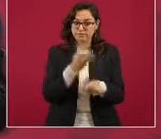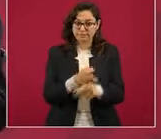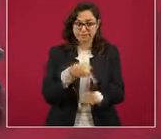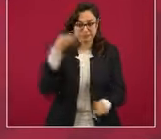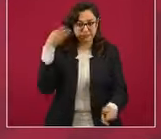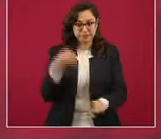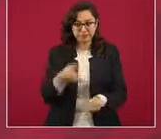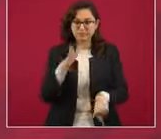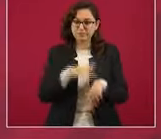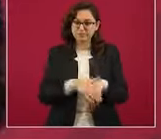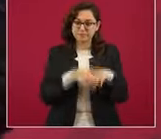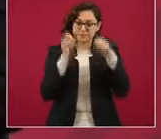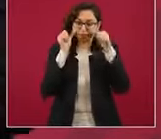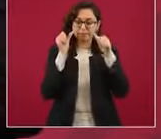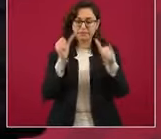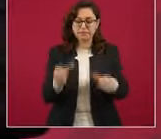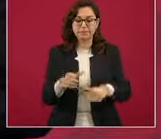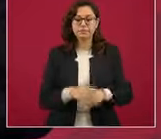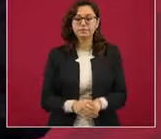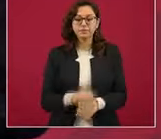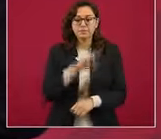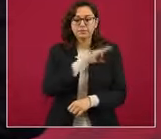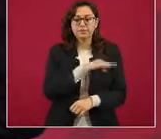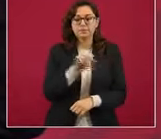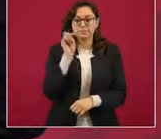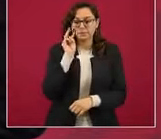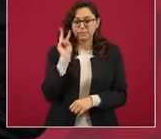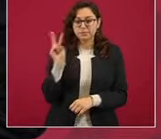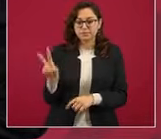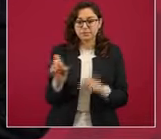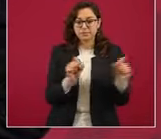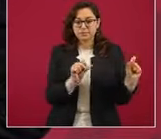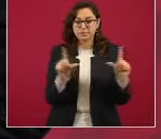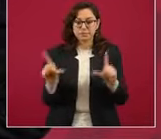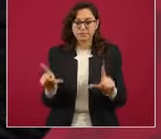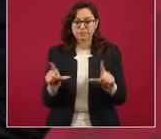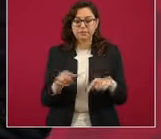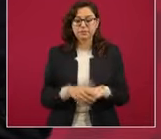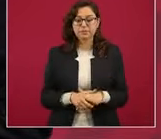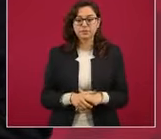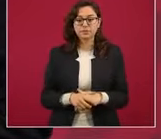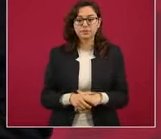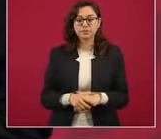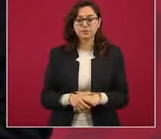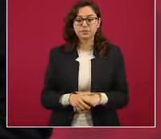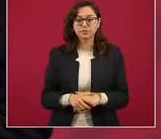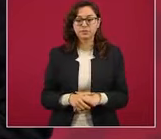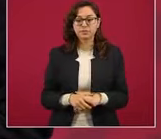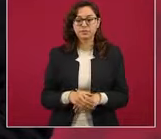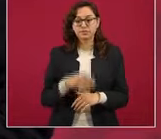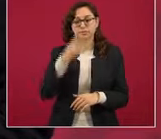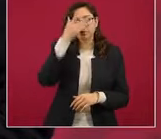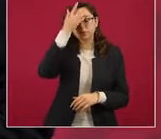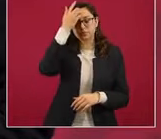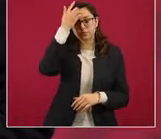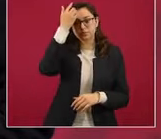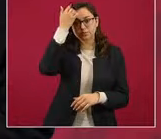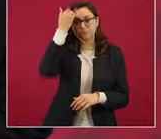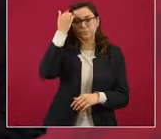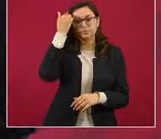reforzando, y esto se advierte en las láminas sobre